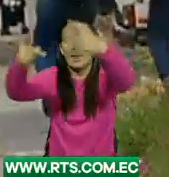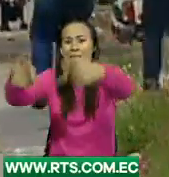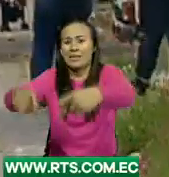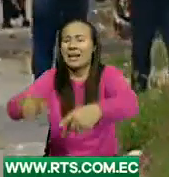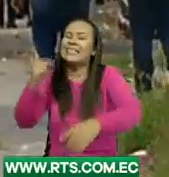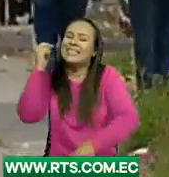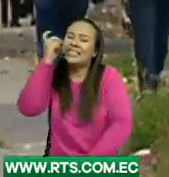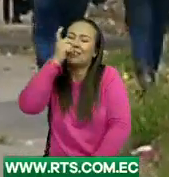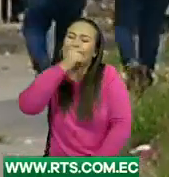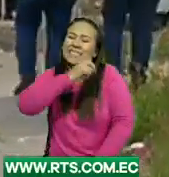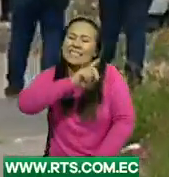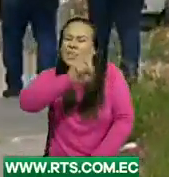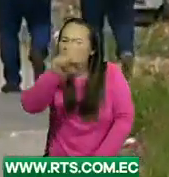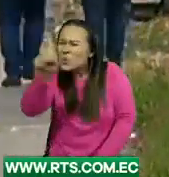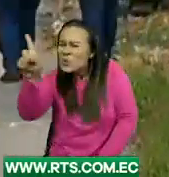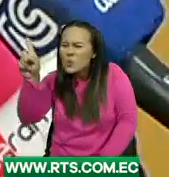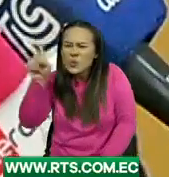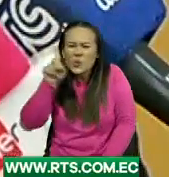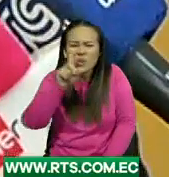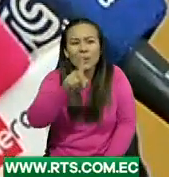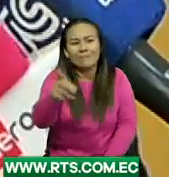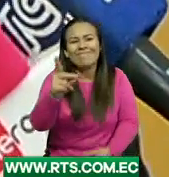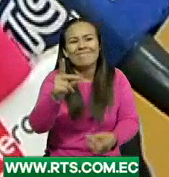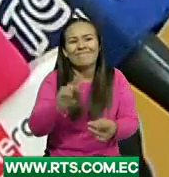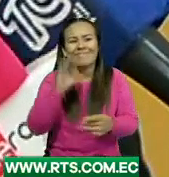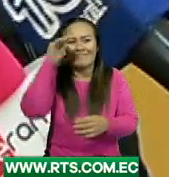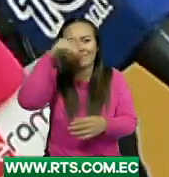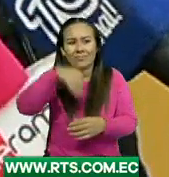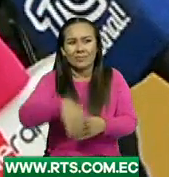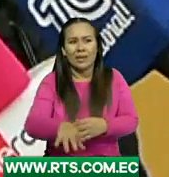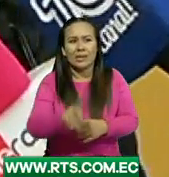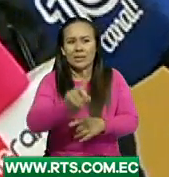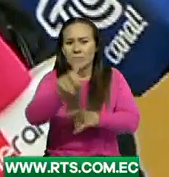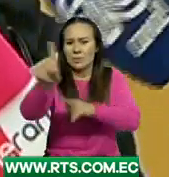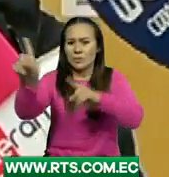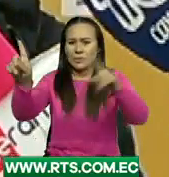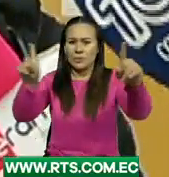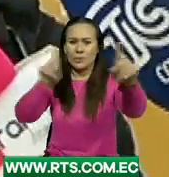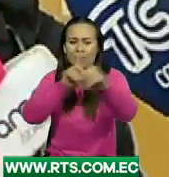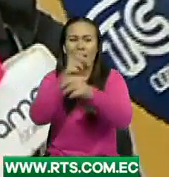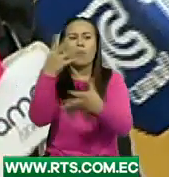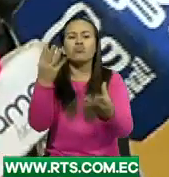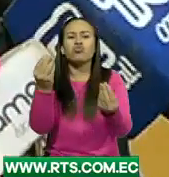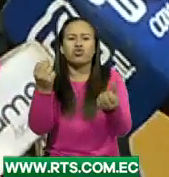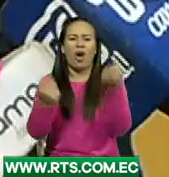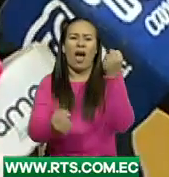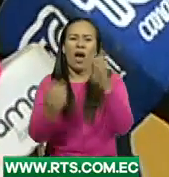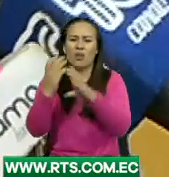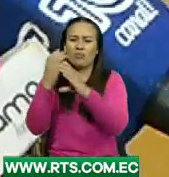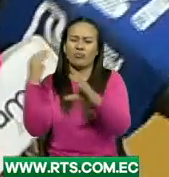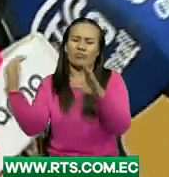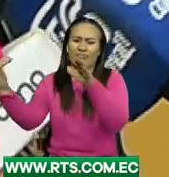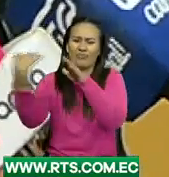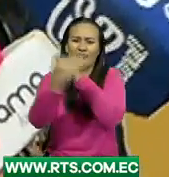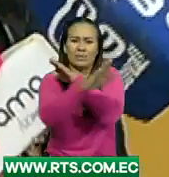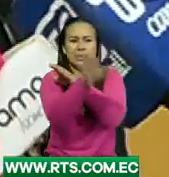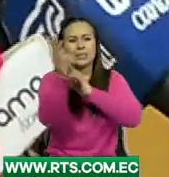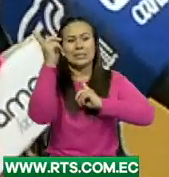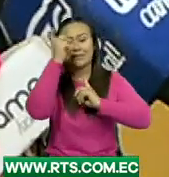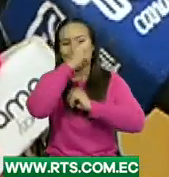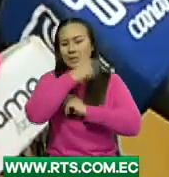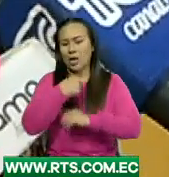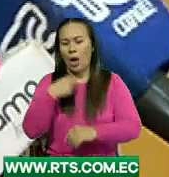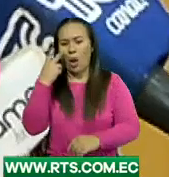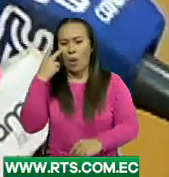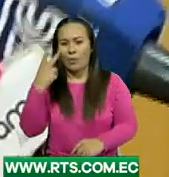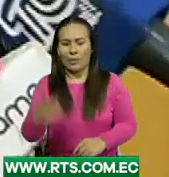resultó complicado alcanzarlos. Por lo que comienzan a salir y entrar carros en la entrada de la 8, se me hizo dificultoso alcanzarlos. Al retornar